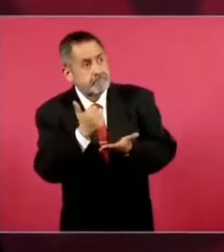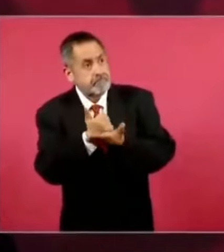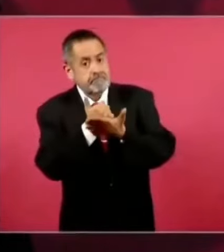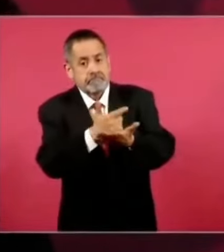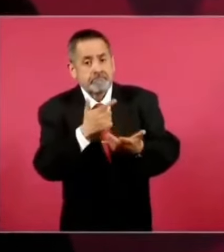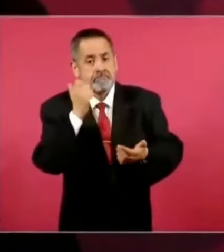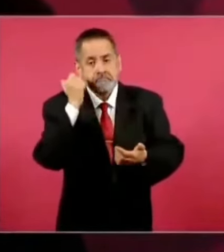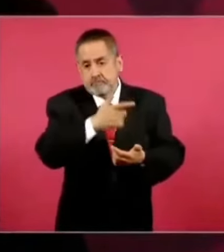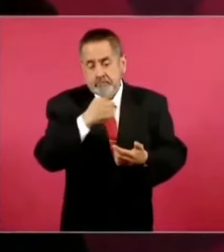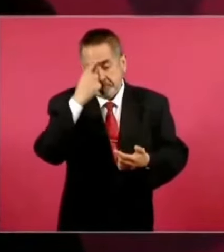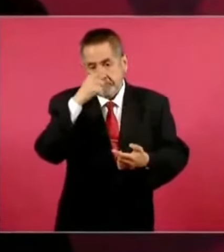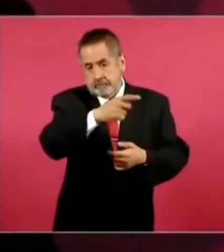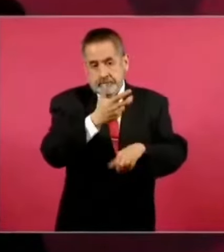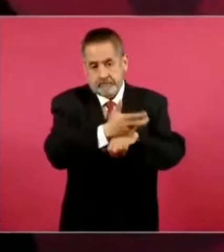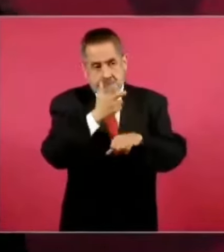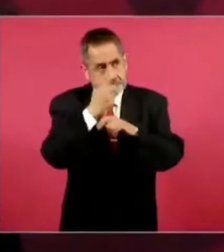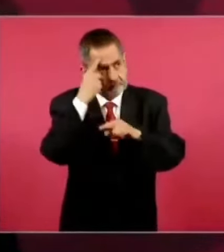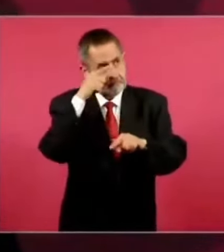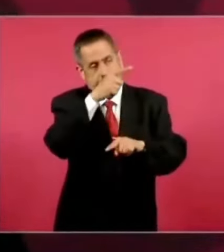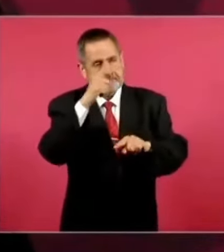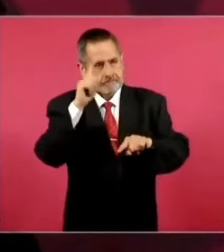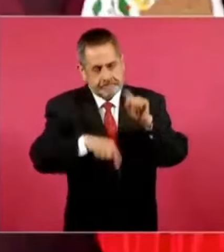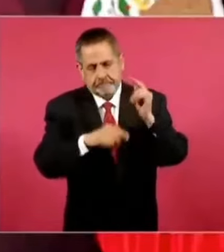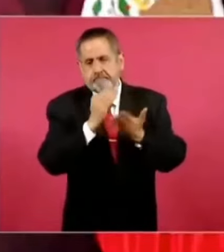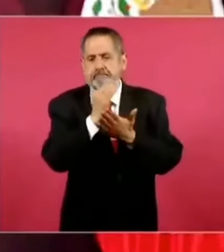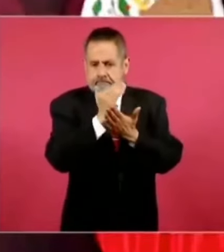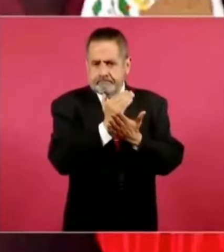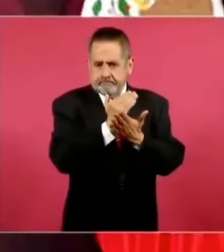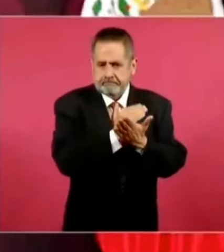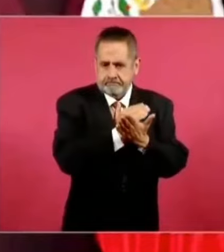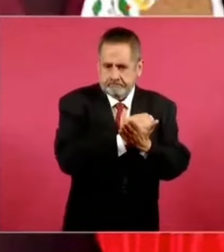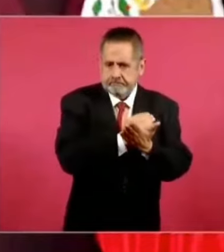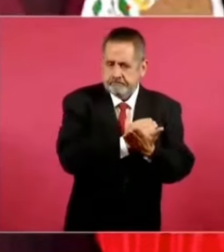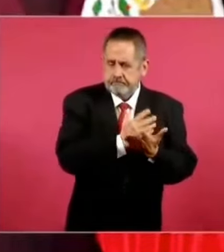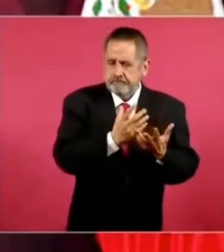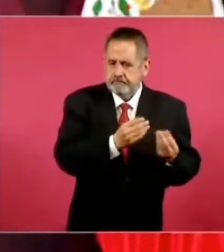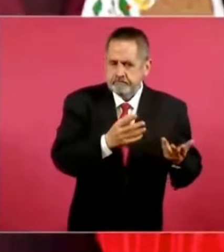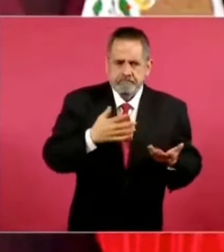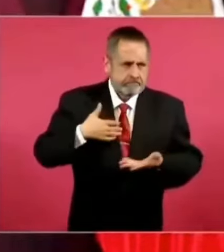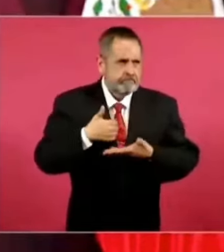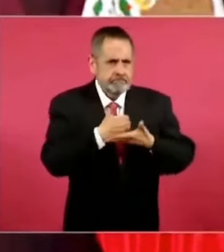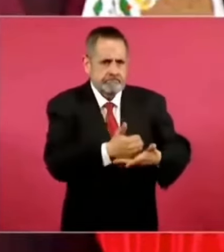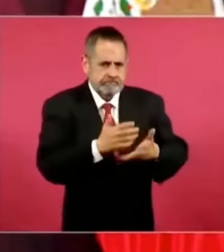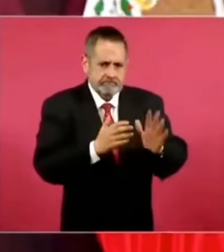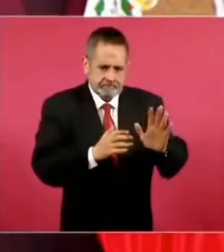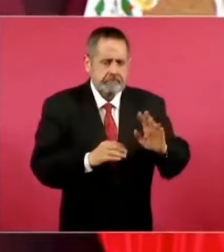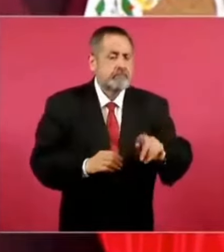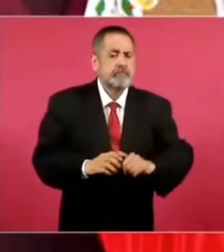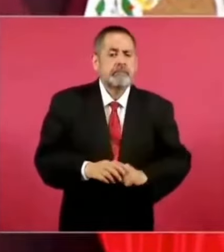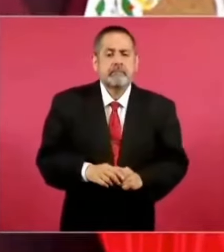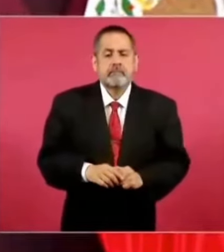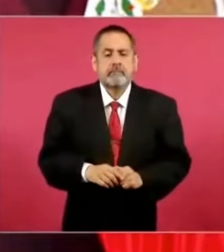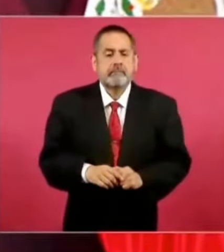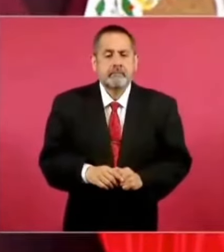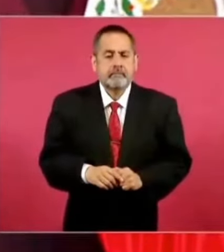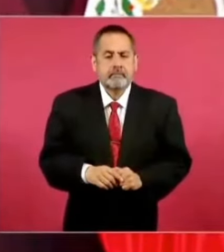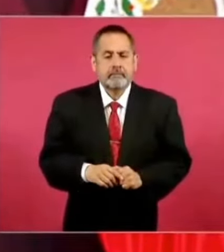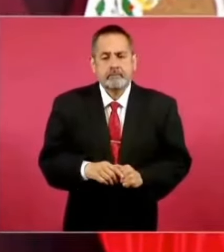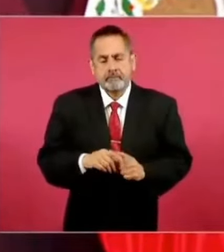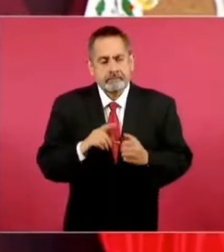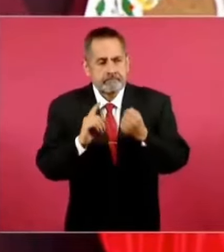Estados Unidos, para enfrentar esta pandemia. Esto tiene una